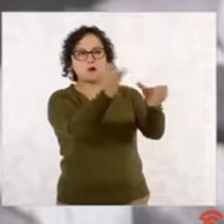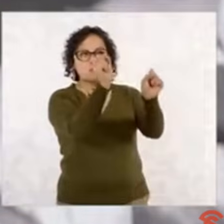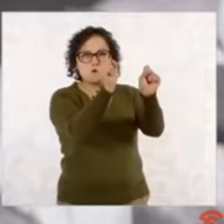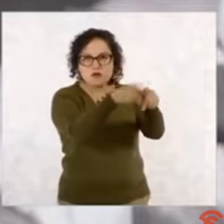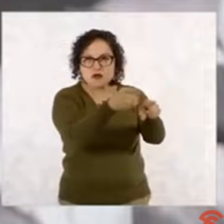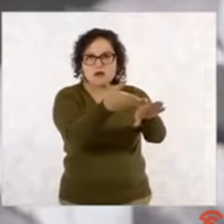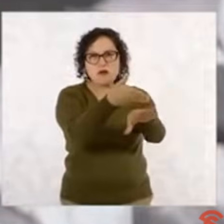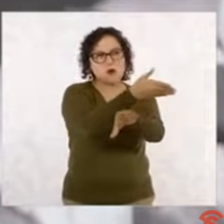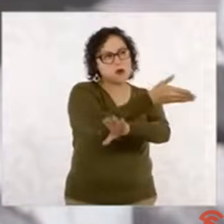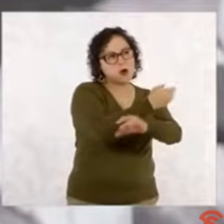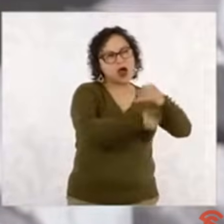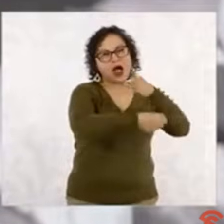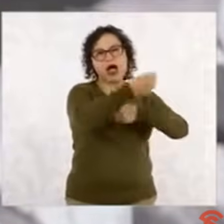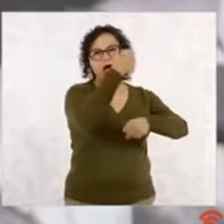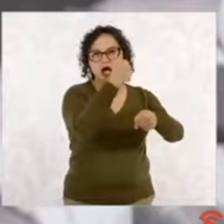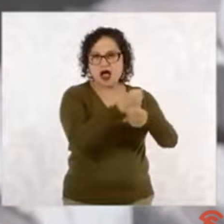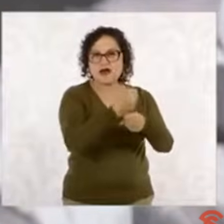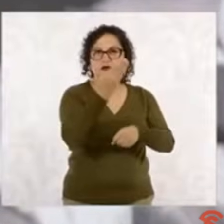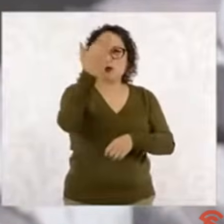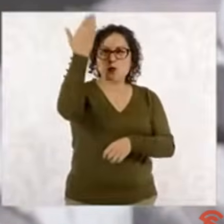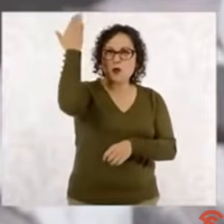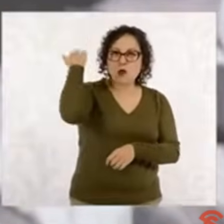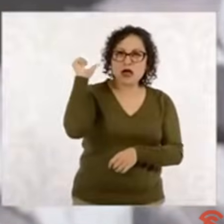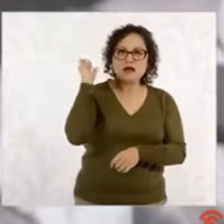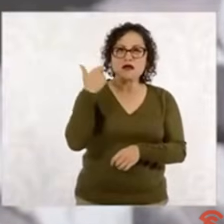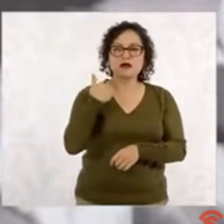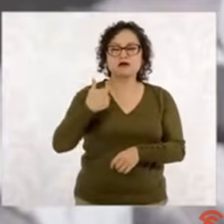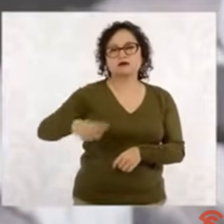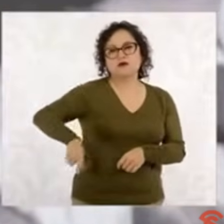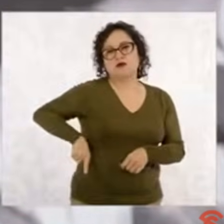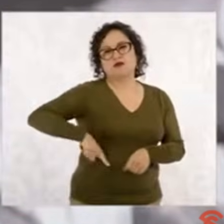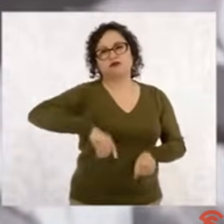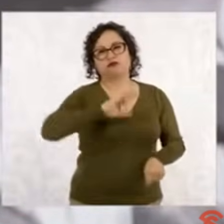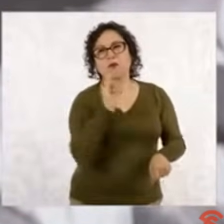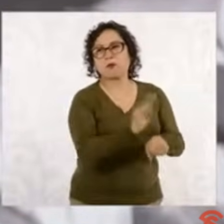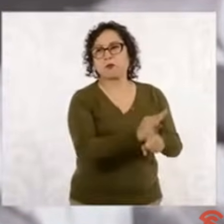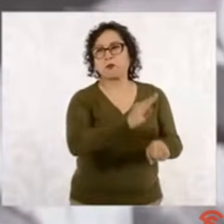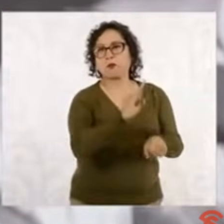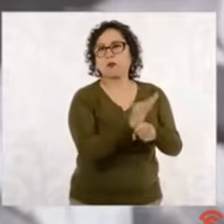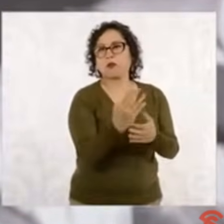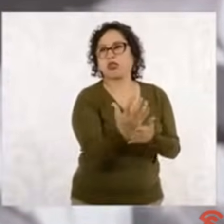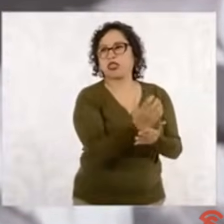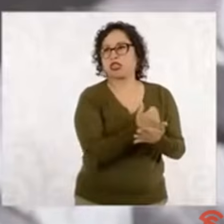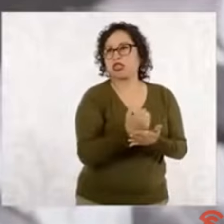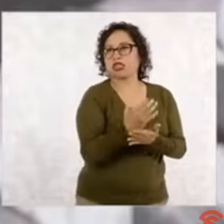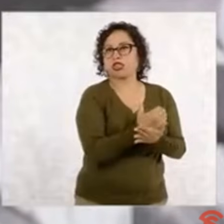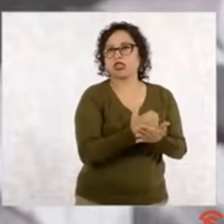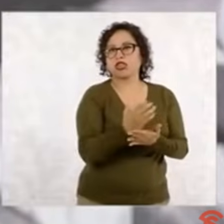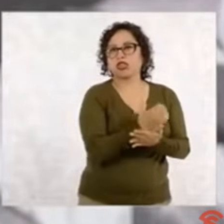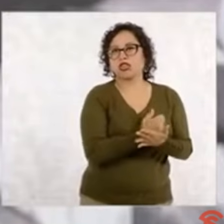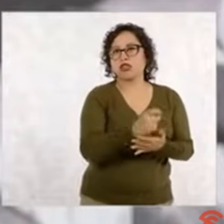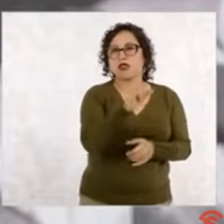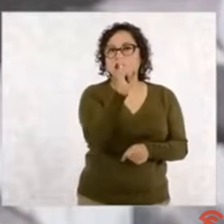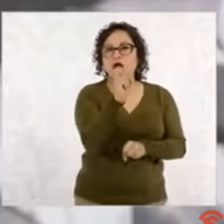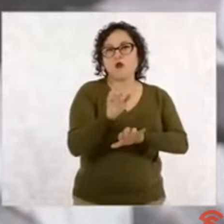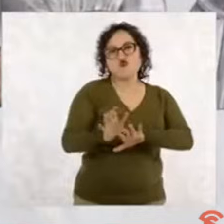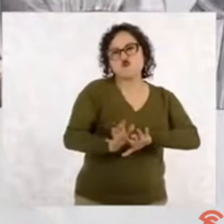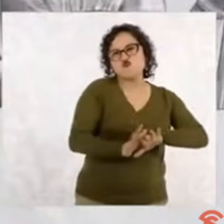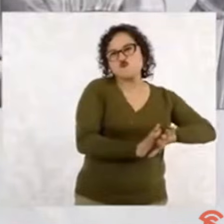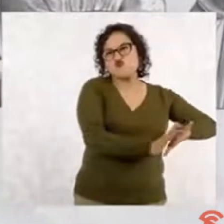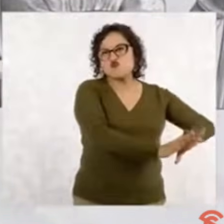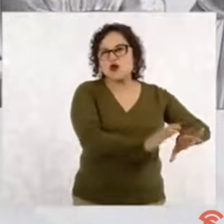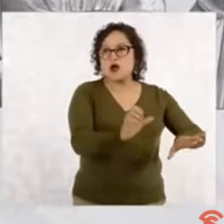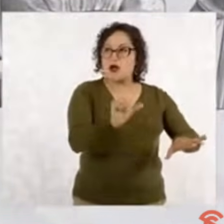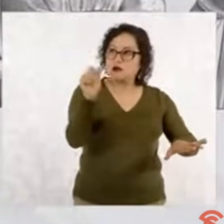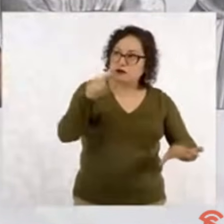al amparo del poder político y al amparo del poder económico, han acaparado grandes cantidades de agua y con eso no han permitido que quien